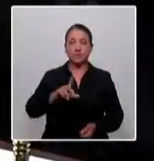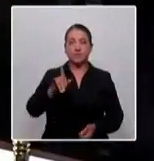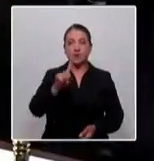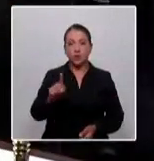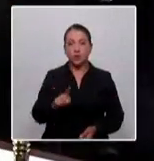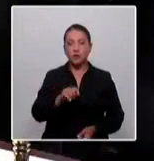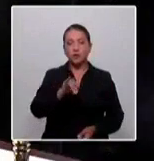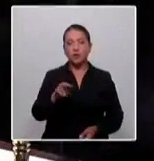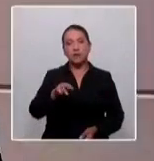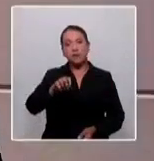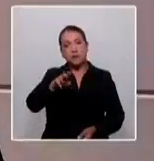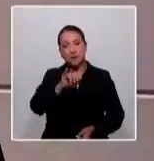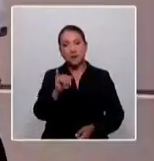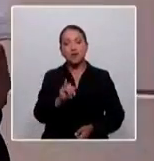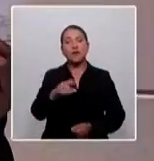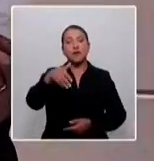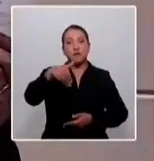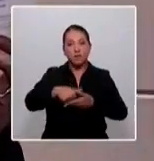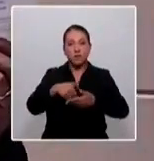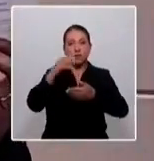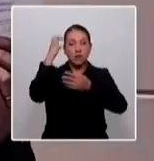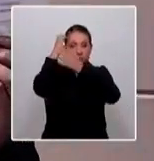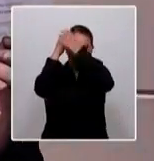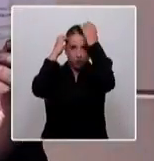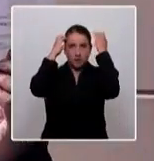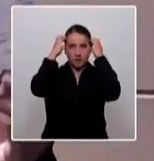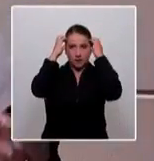una séptima, ¿no? Ahora, digo